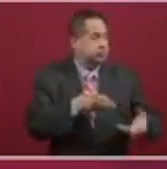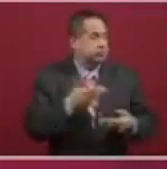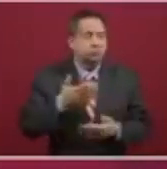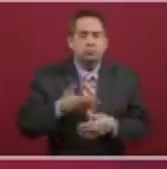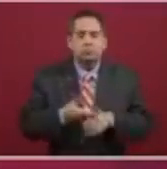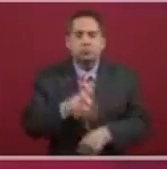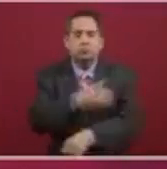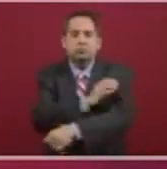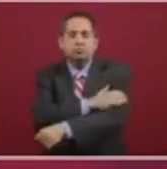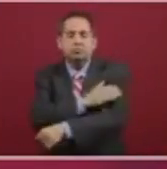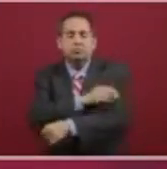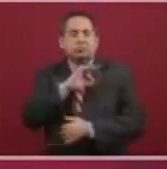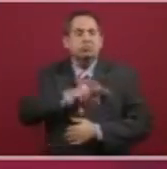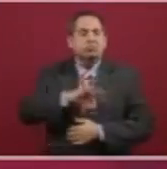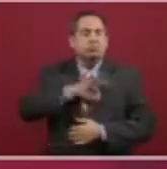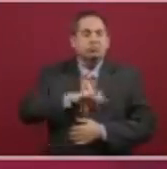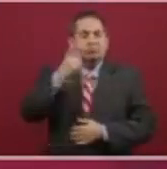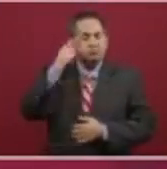Imagínense,